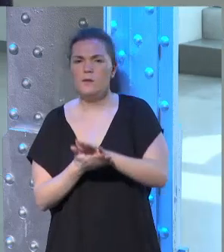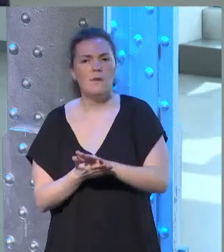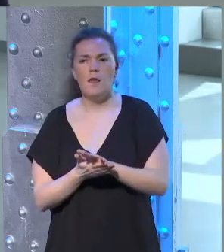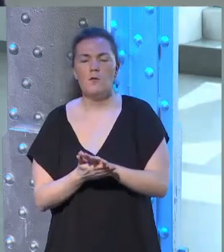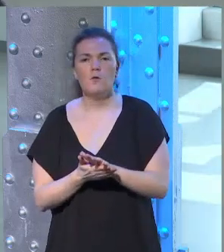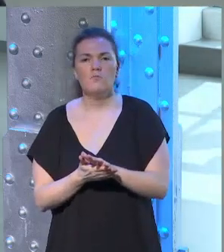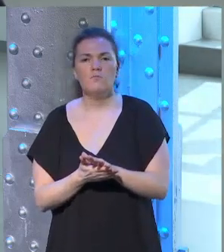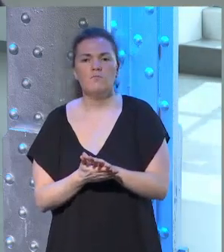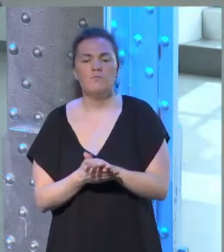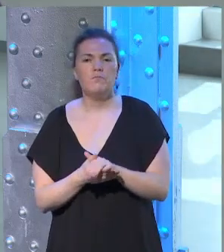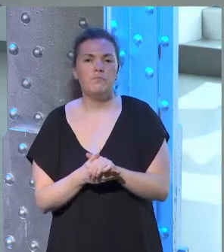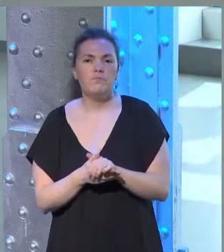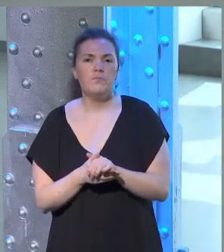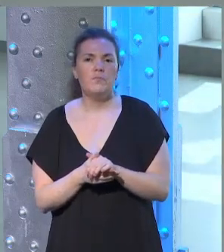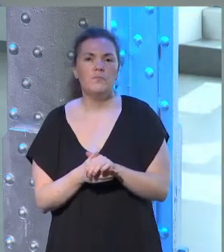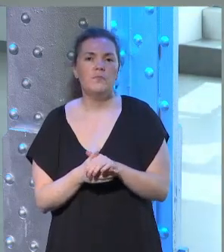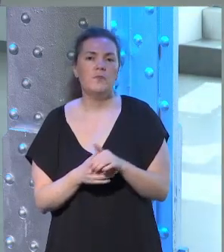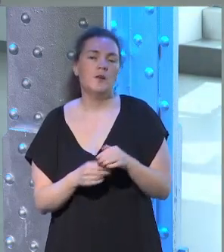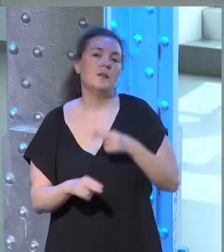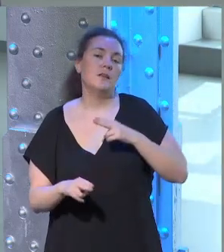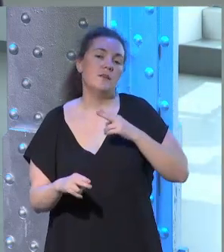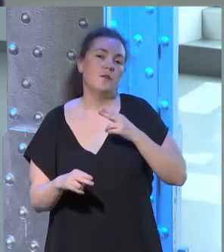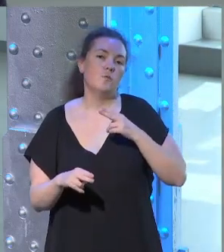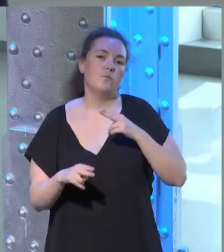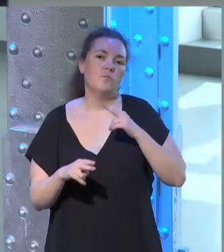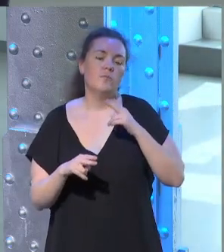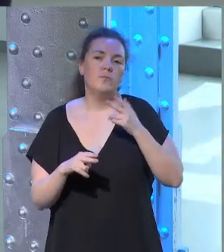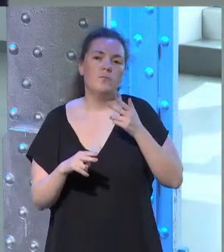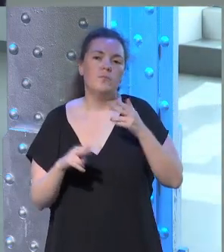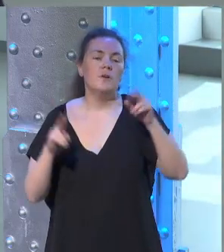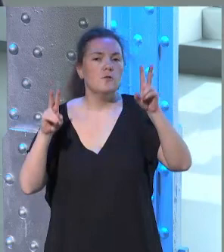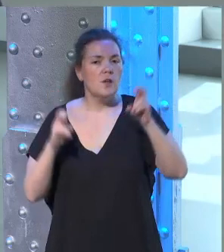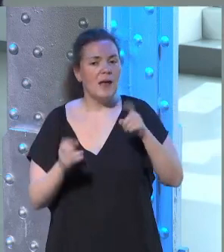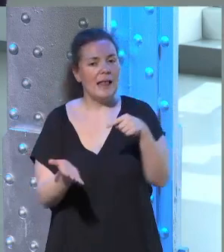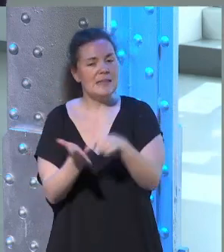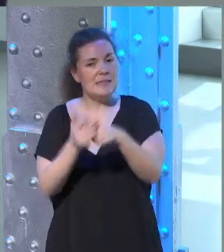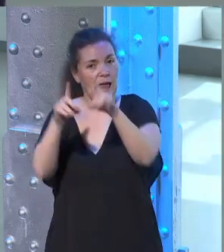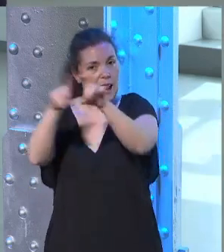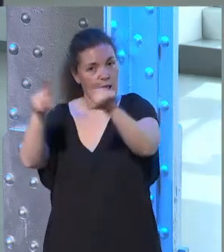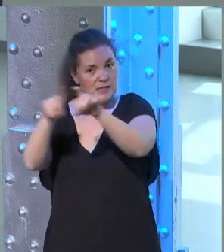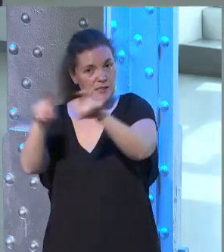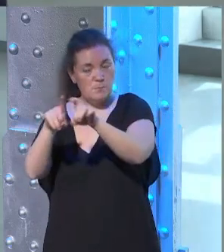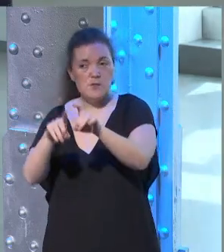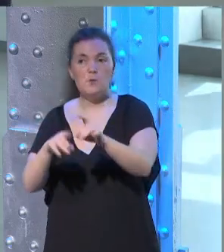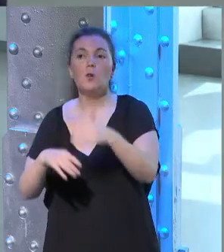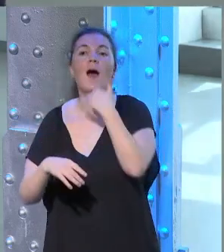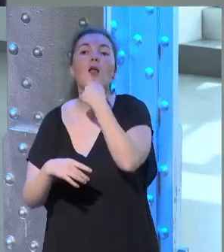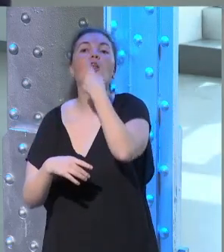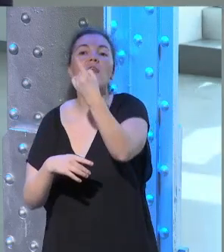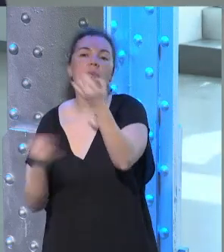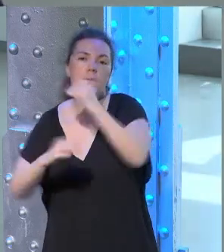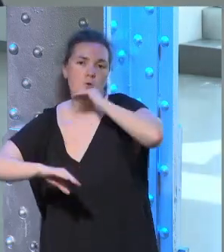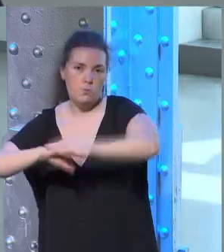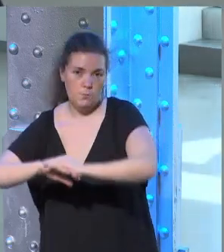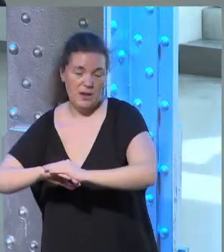llaman en inglés le llaman el disclosure, ¿no? El disclosure que se exige a las empresas cuando digan algo que lo cumplan. Entonces, por lo tanto,